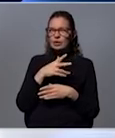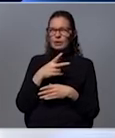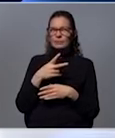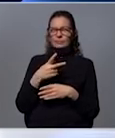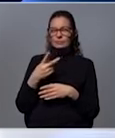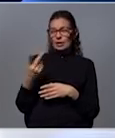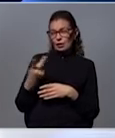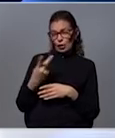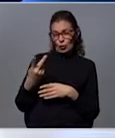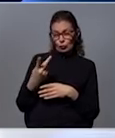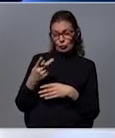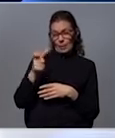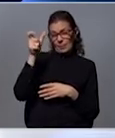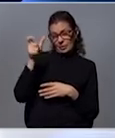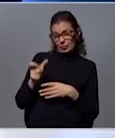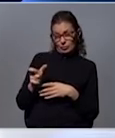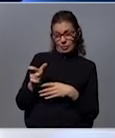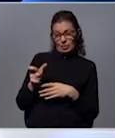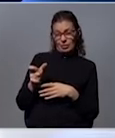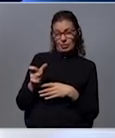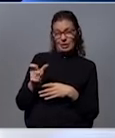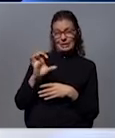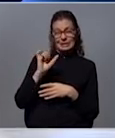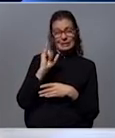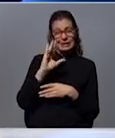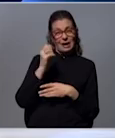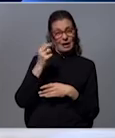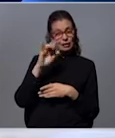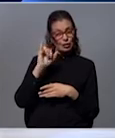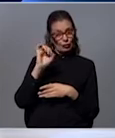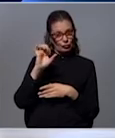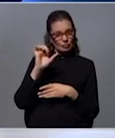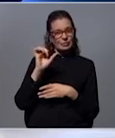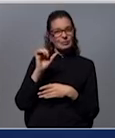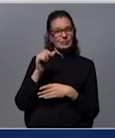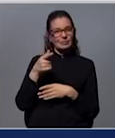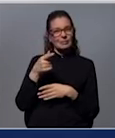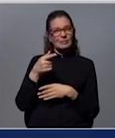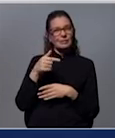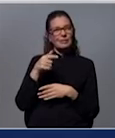pareja entre hechos y no dos sicarios contratados por una mafia